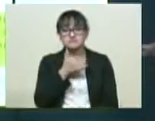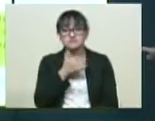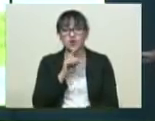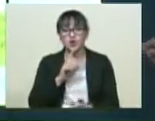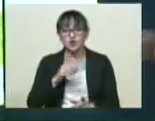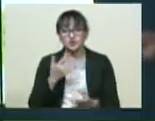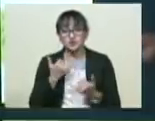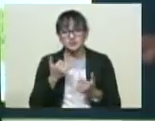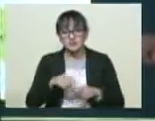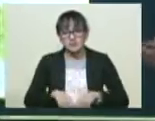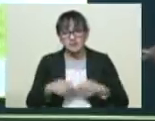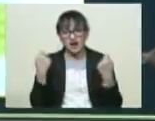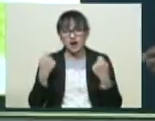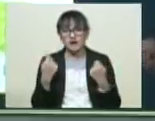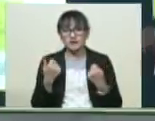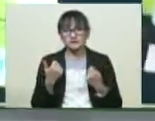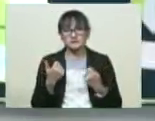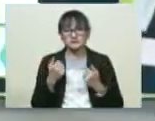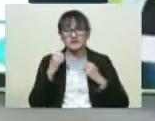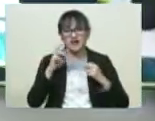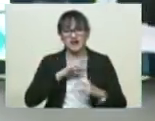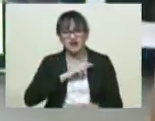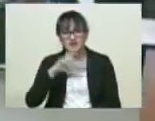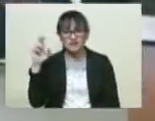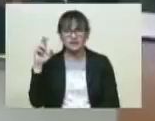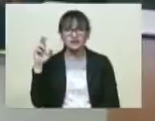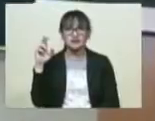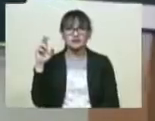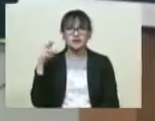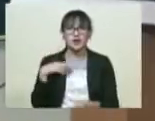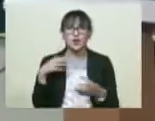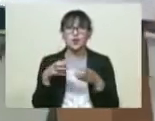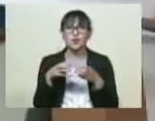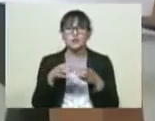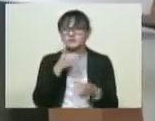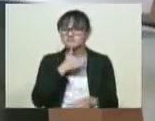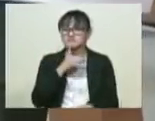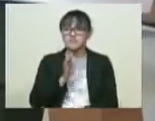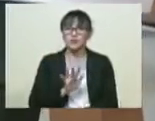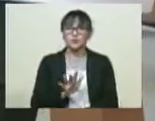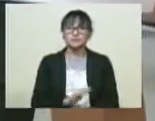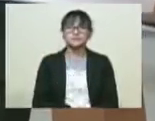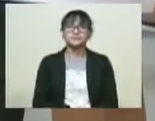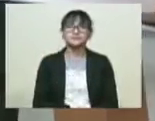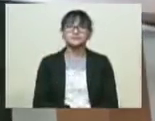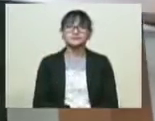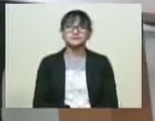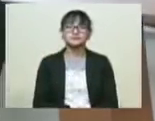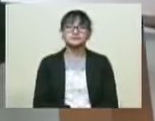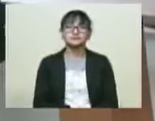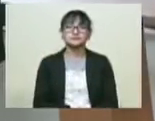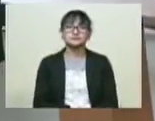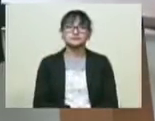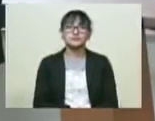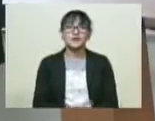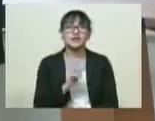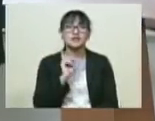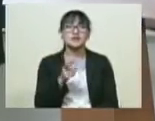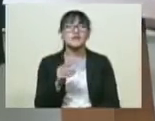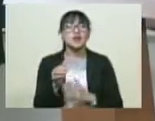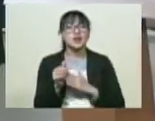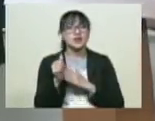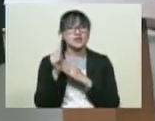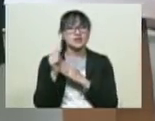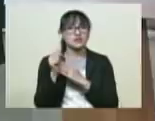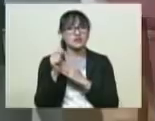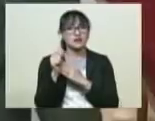insurgentes. Así nos desmarcamos de los grupos que solo resisten. Y aquí dice que se tienen que buscar líderes probados